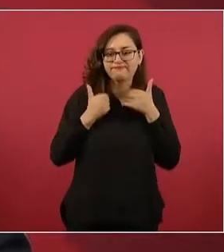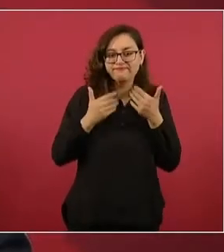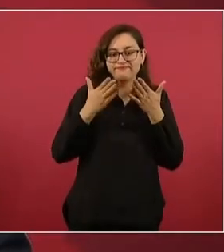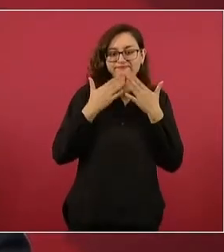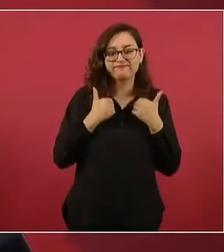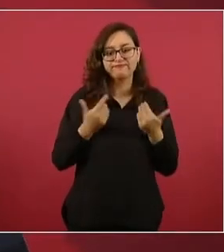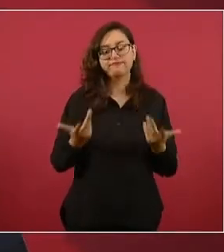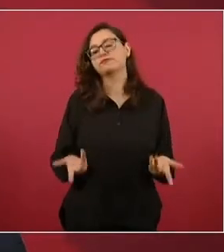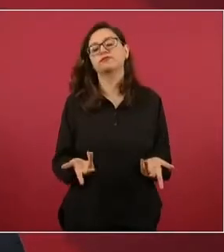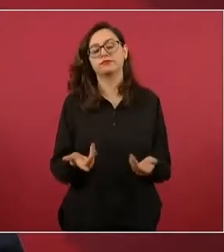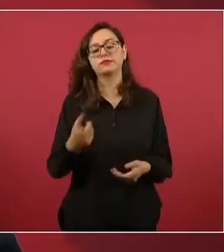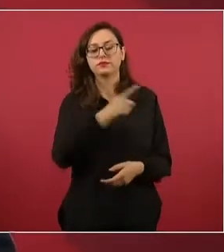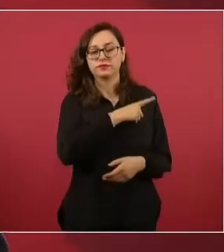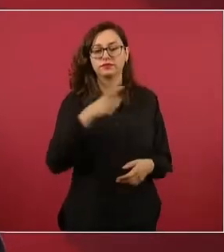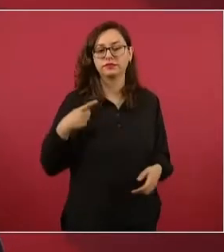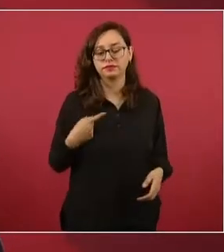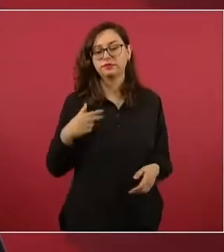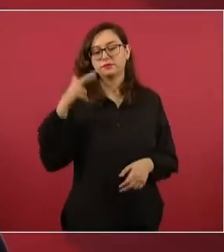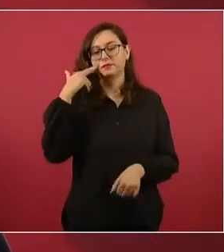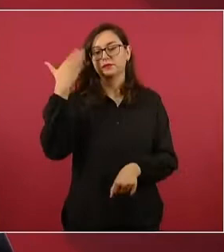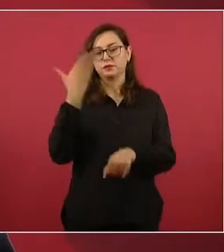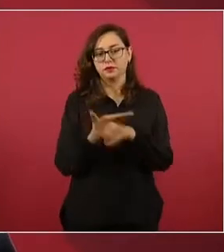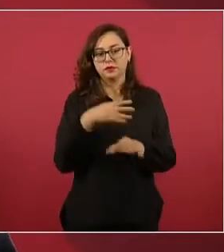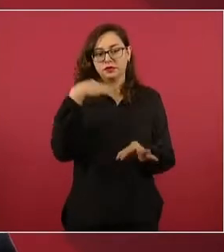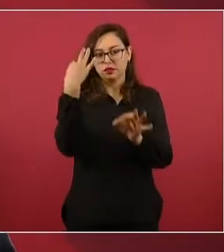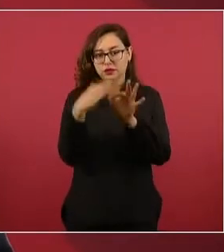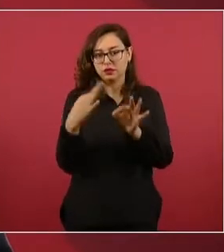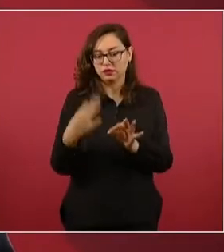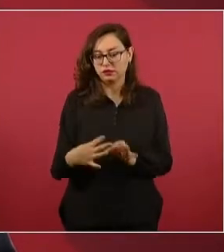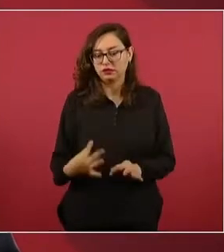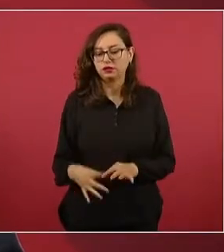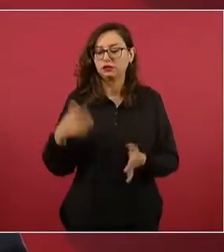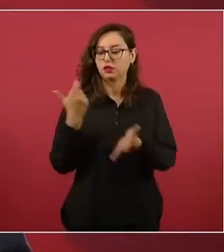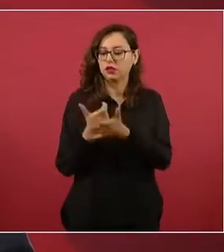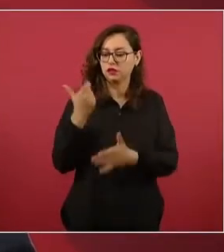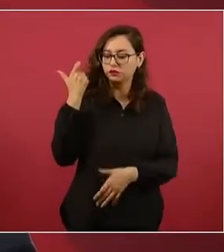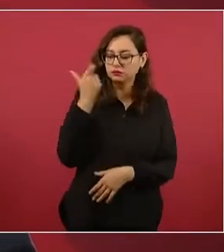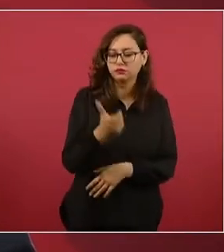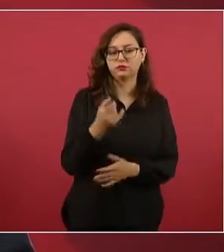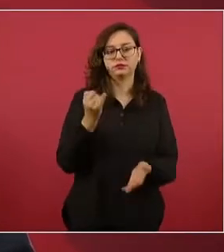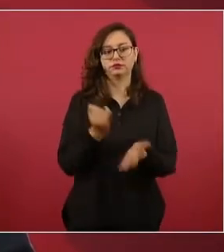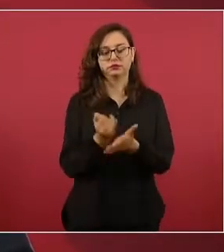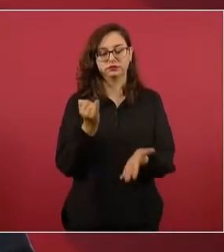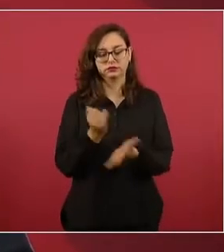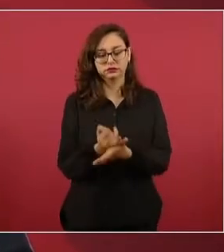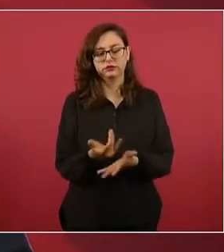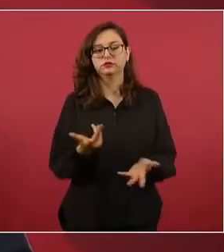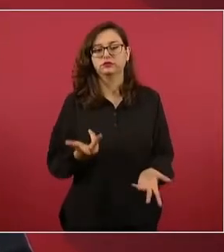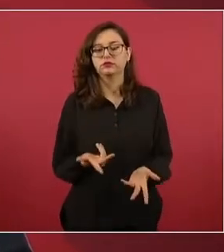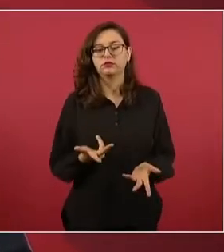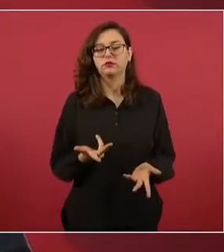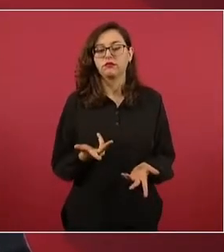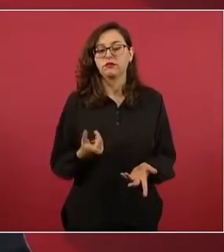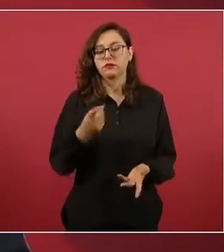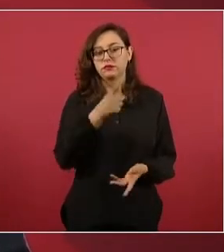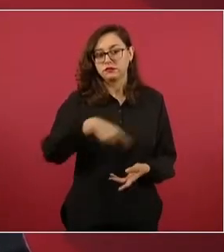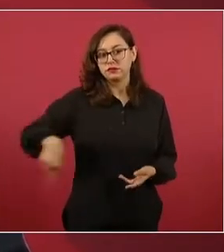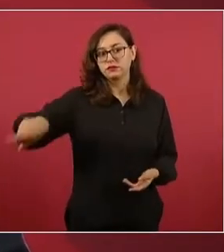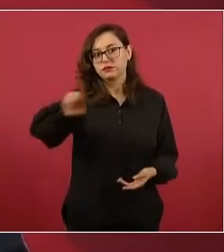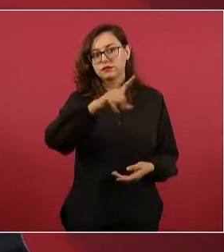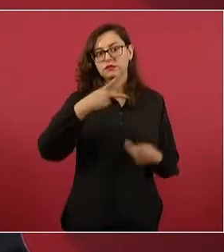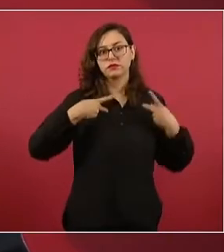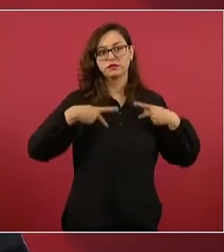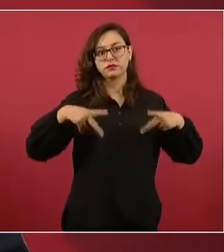Entonces, hacer conciencia de que